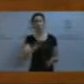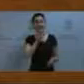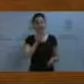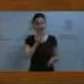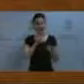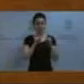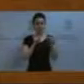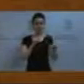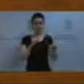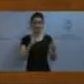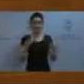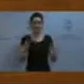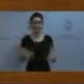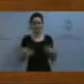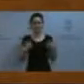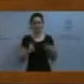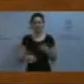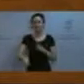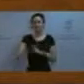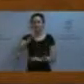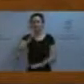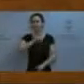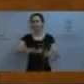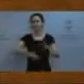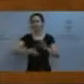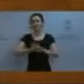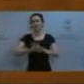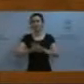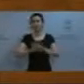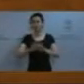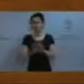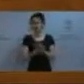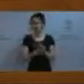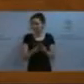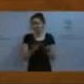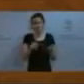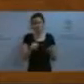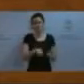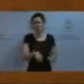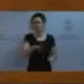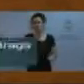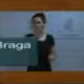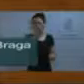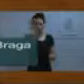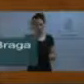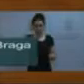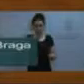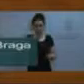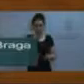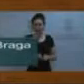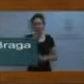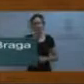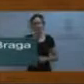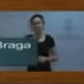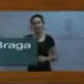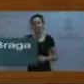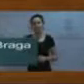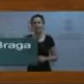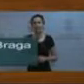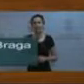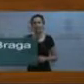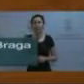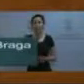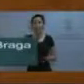es un papelón, ¿no? Porque es hablar de un tema, además, que yo lo entiendo, tampoco tiene usted por qué